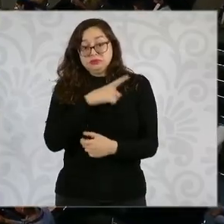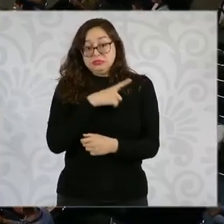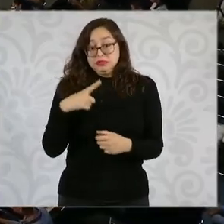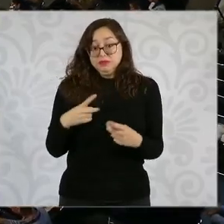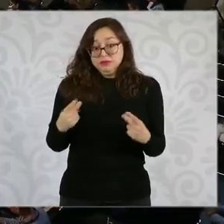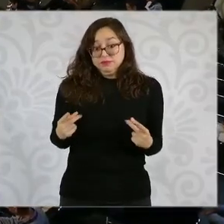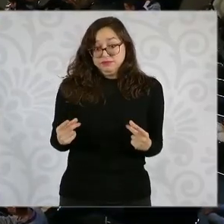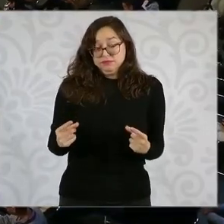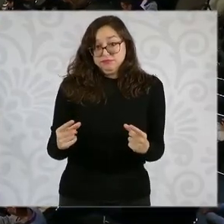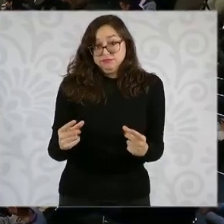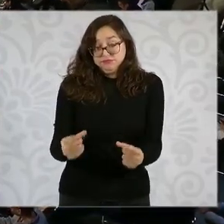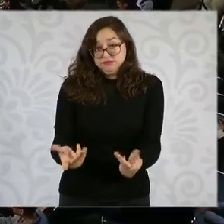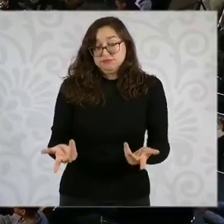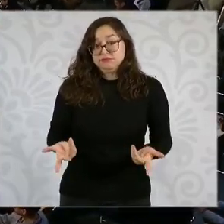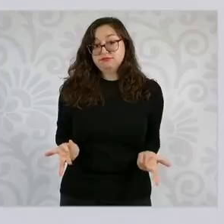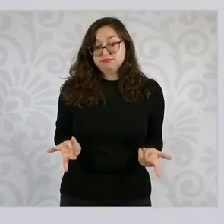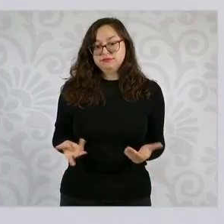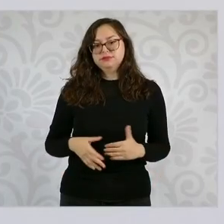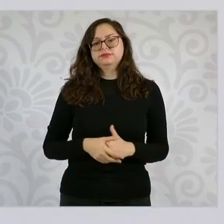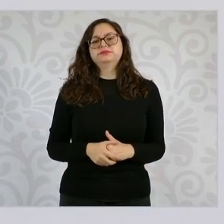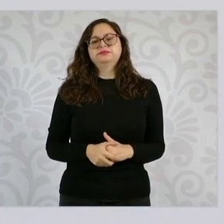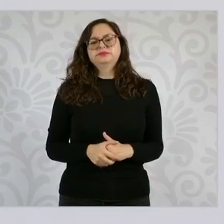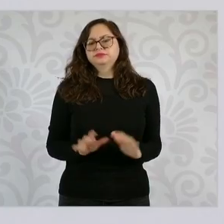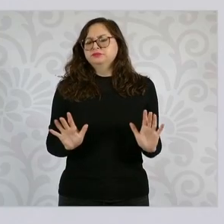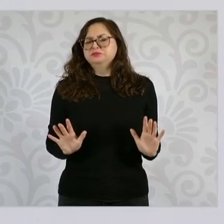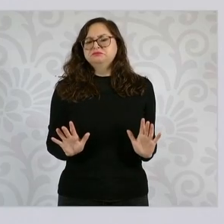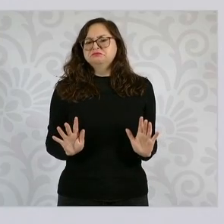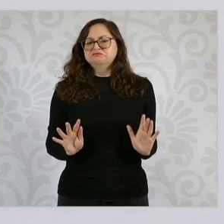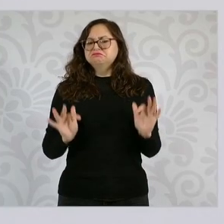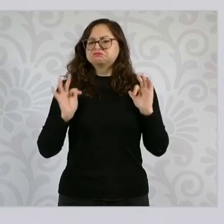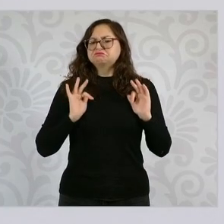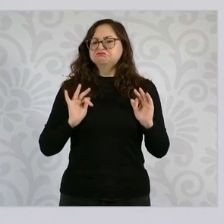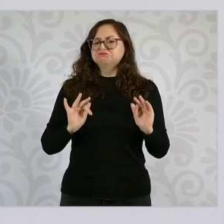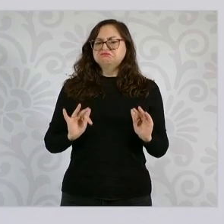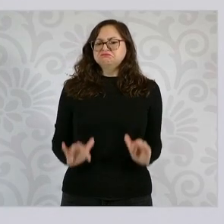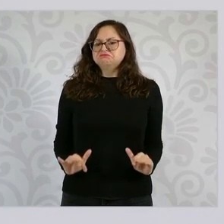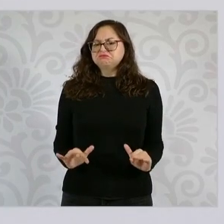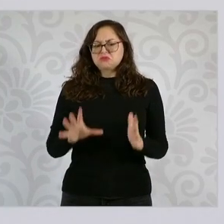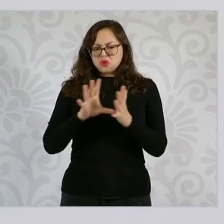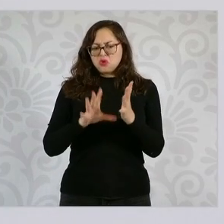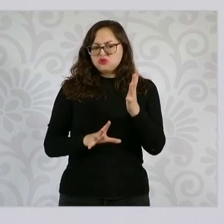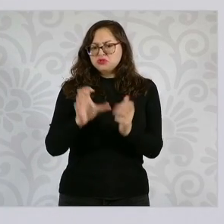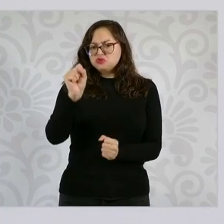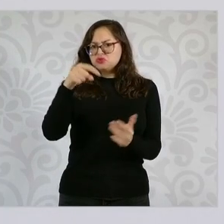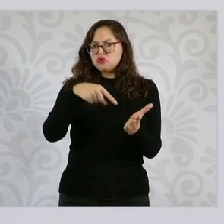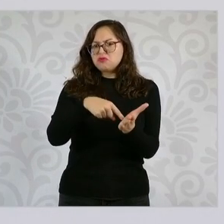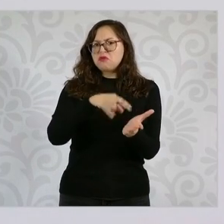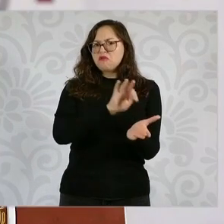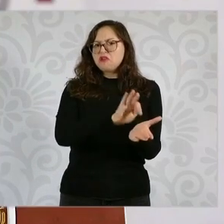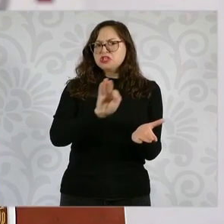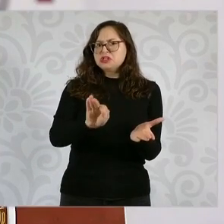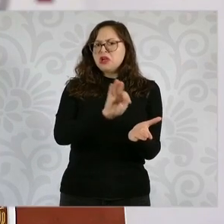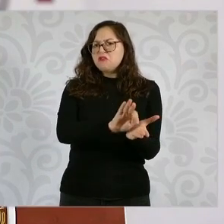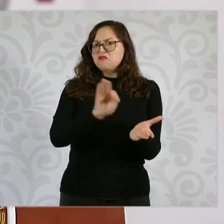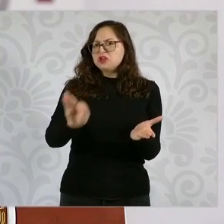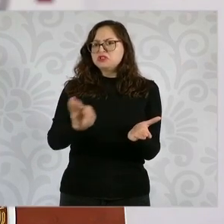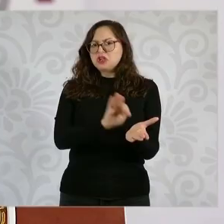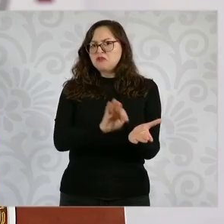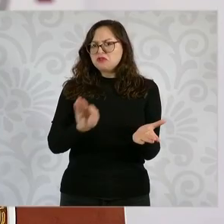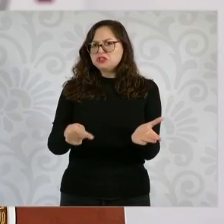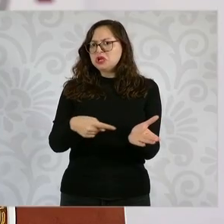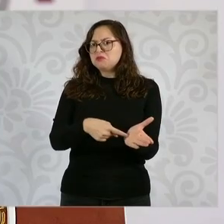Vienen los tiempos en la Constitución, en la modificación, en la reforma constitucional, y